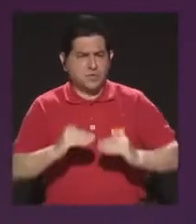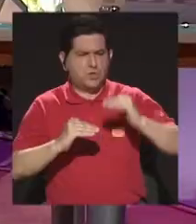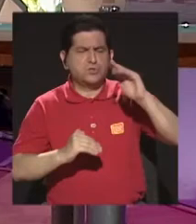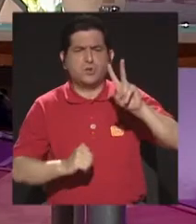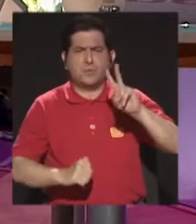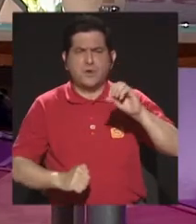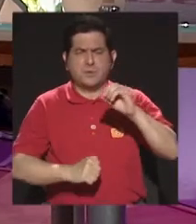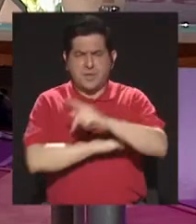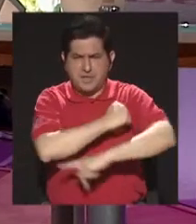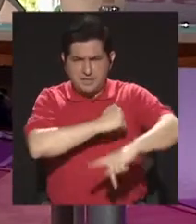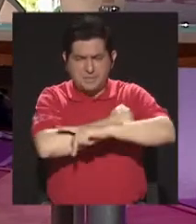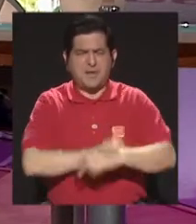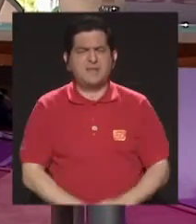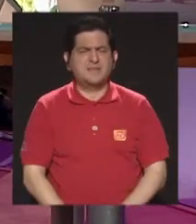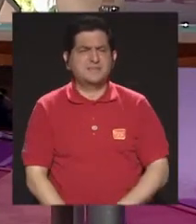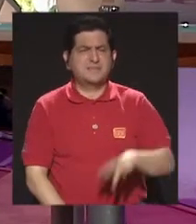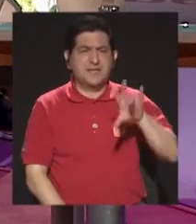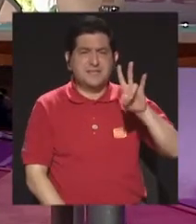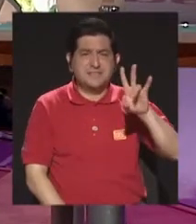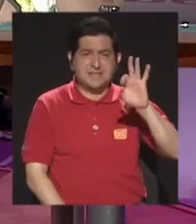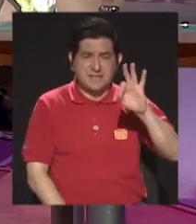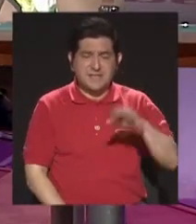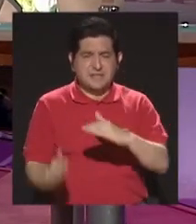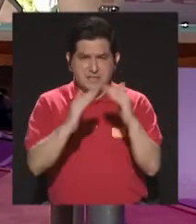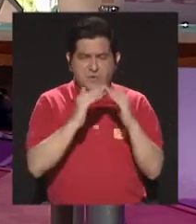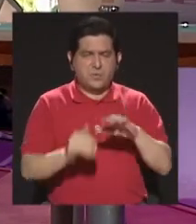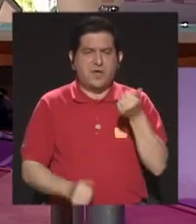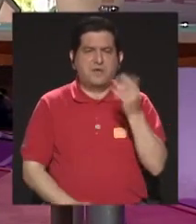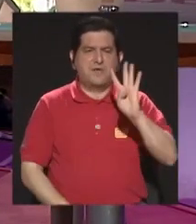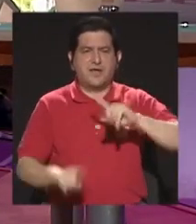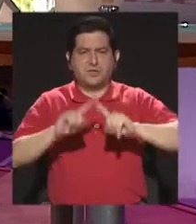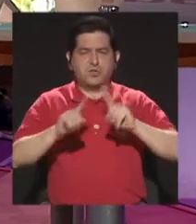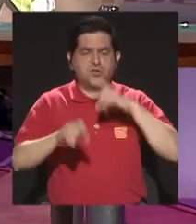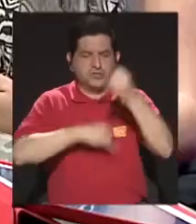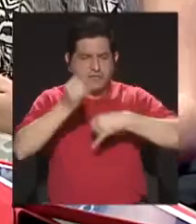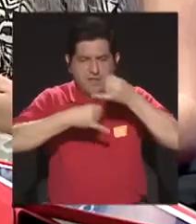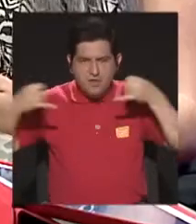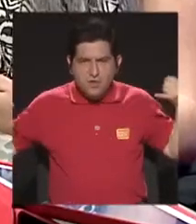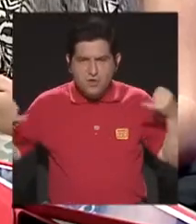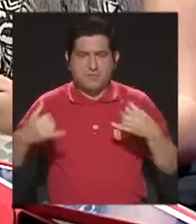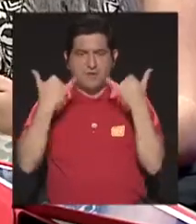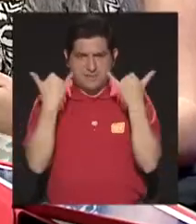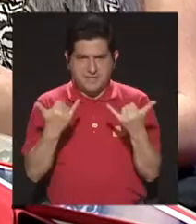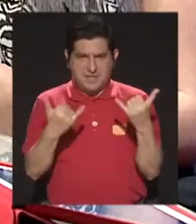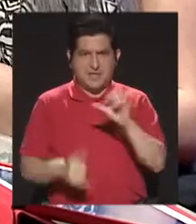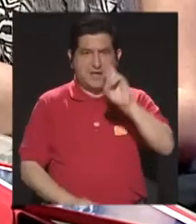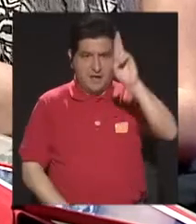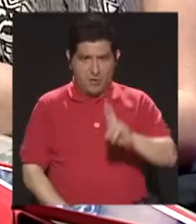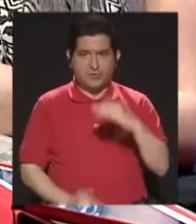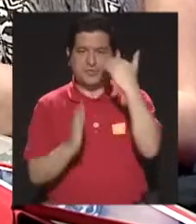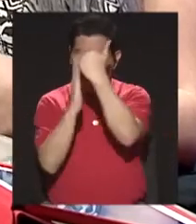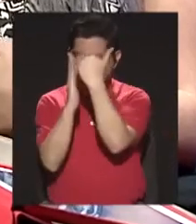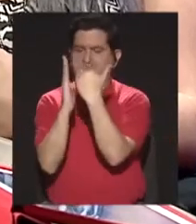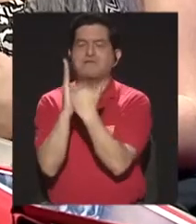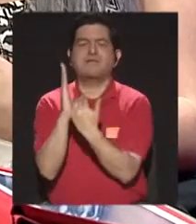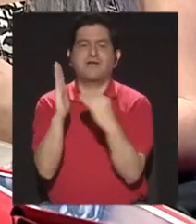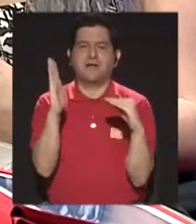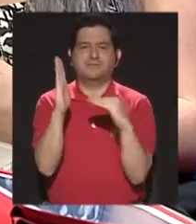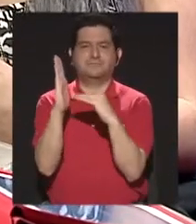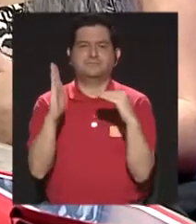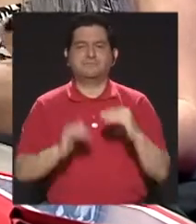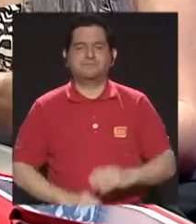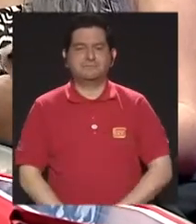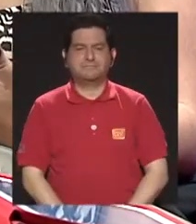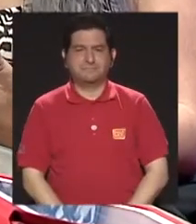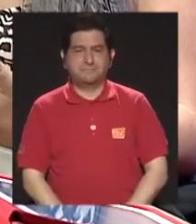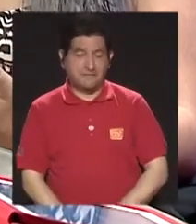países, casi 30 países, 79 ciudades, 14 idiomas distintos. Y ya Costa Rica está en la lista. Ya está, sí, también Costa Rica. Y